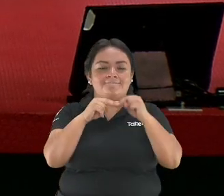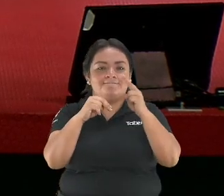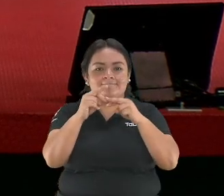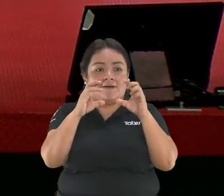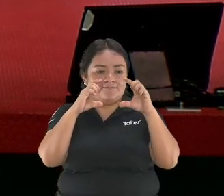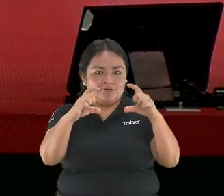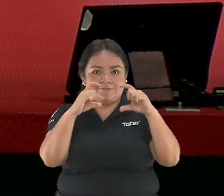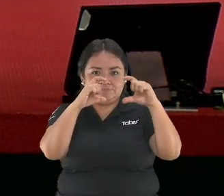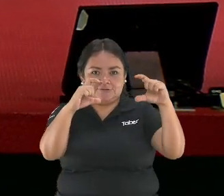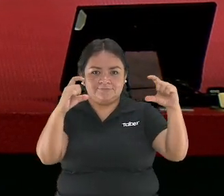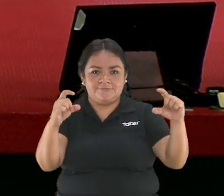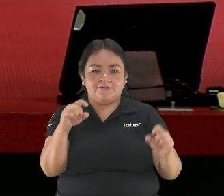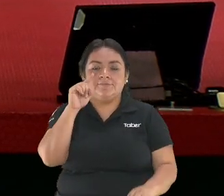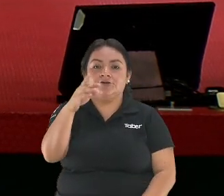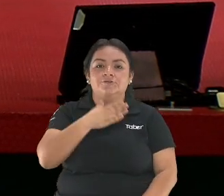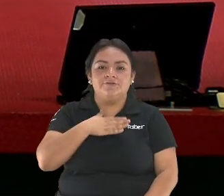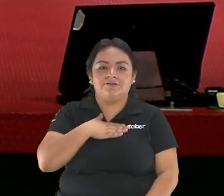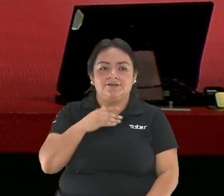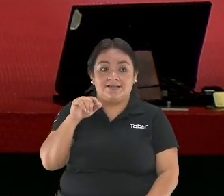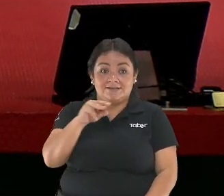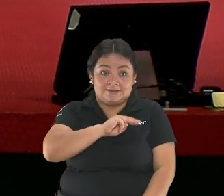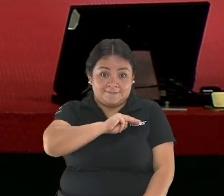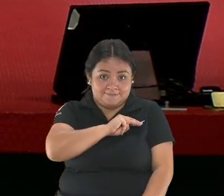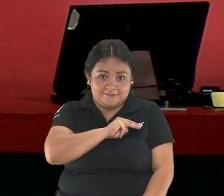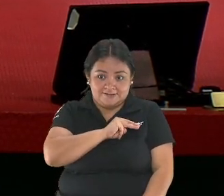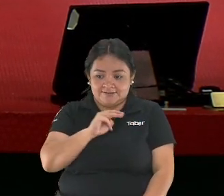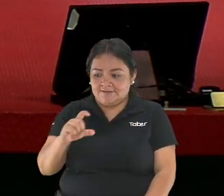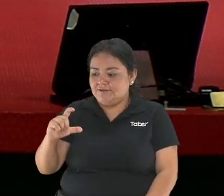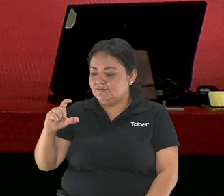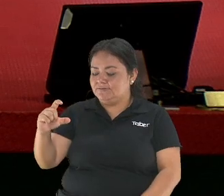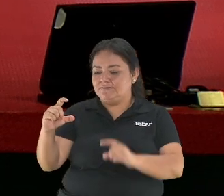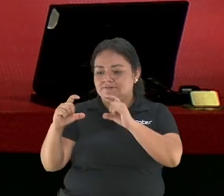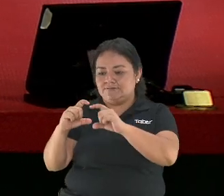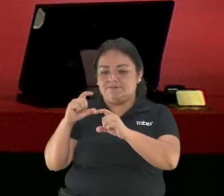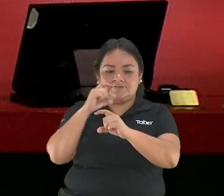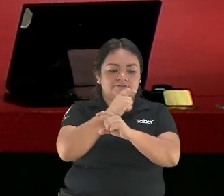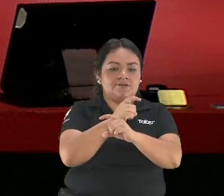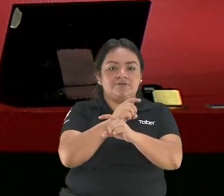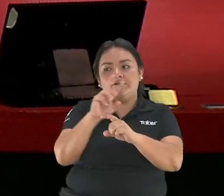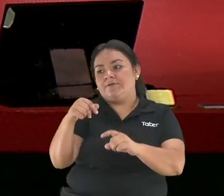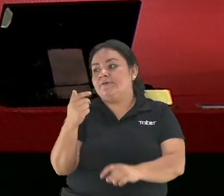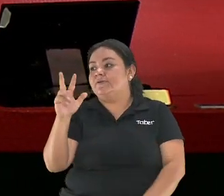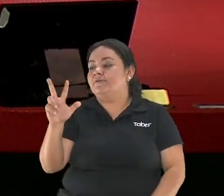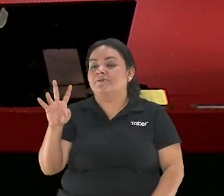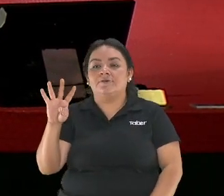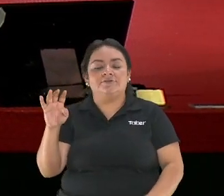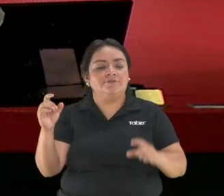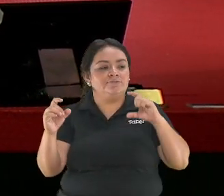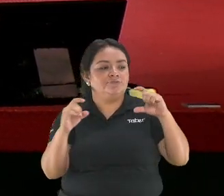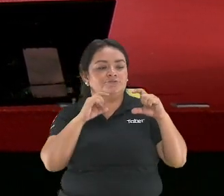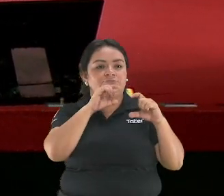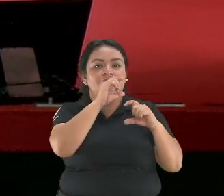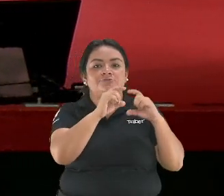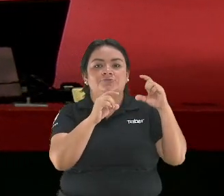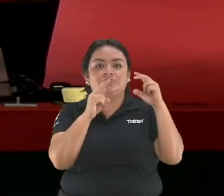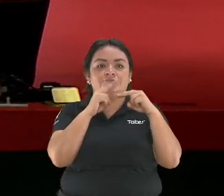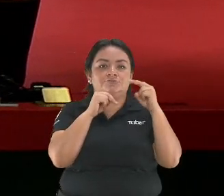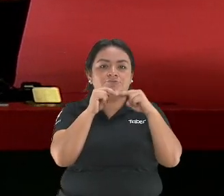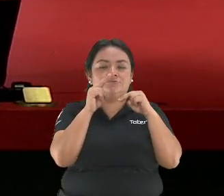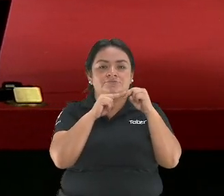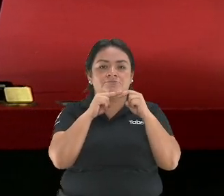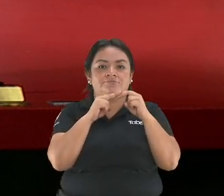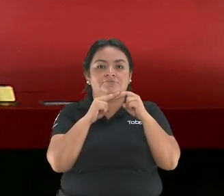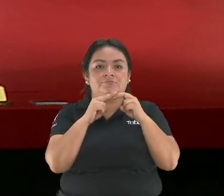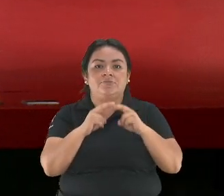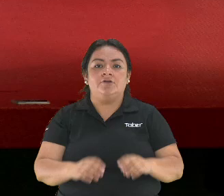pero cuando tú estás en este ministerio pegas tres ladrillos te vas al otro ministerio pegas cuatro ladrillos y te vas a este otro ministerio